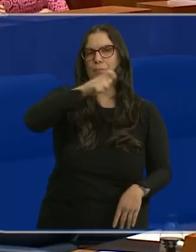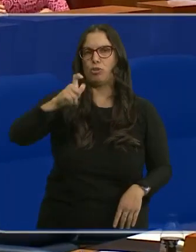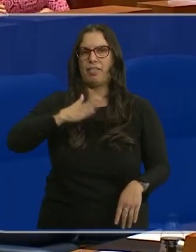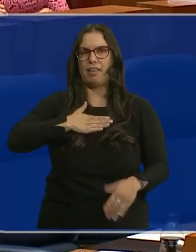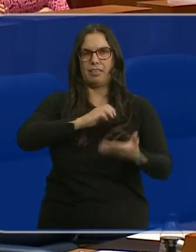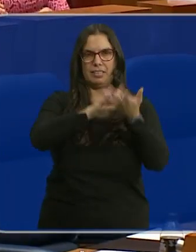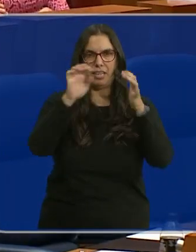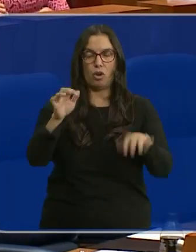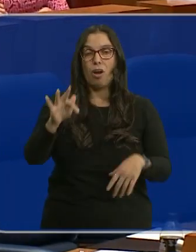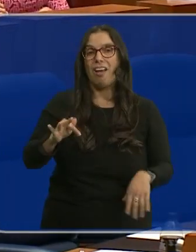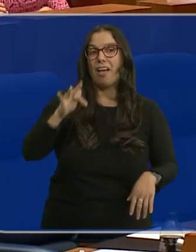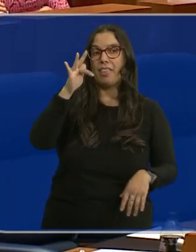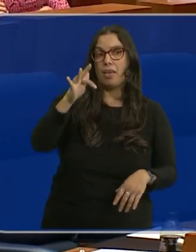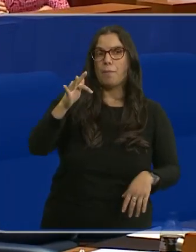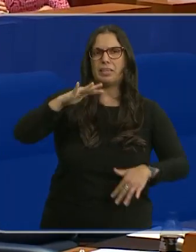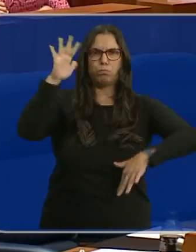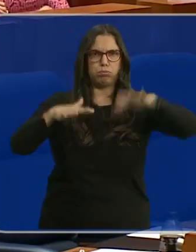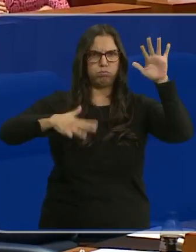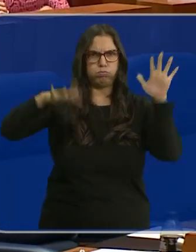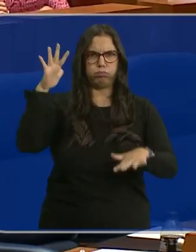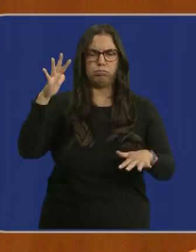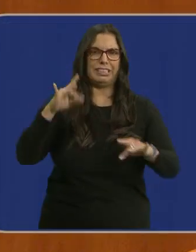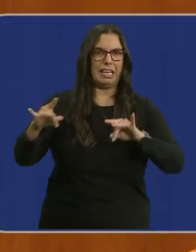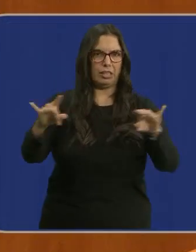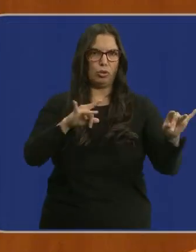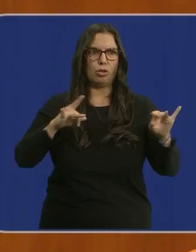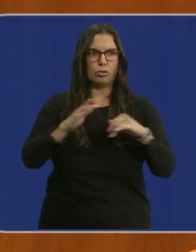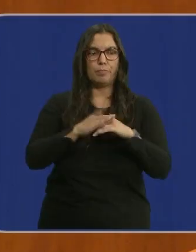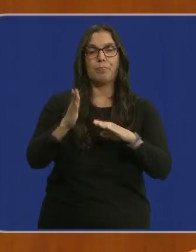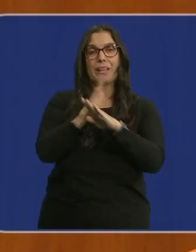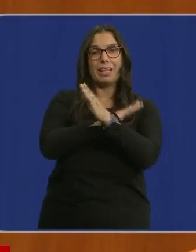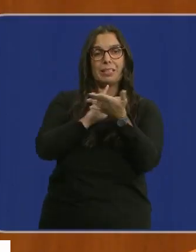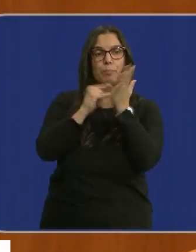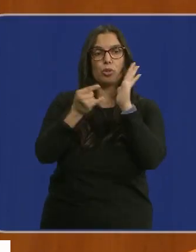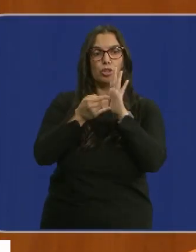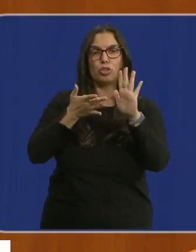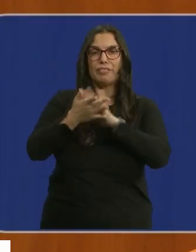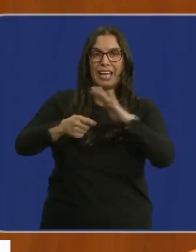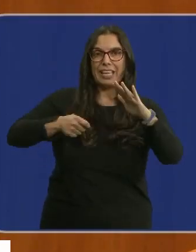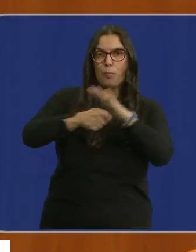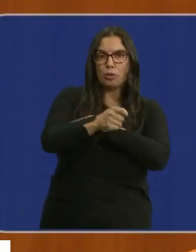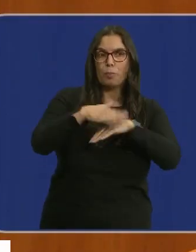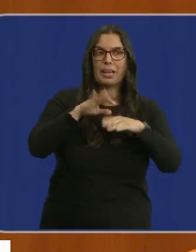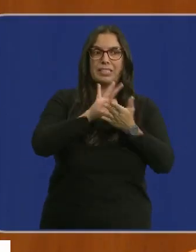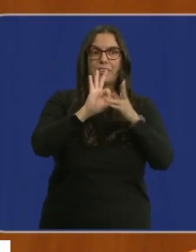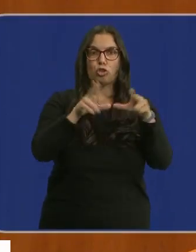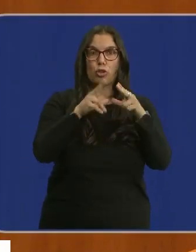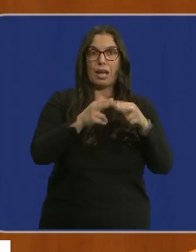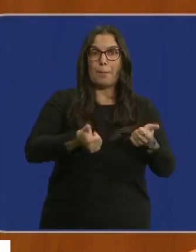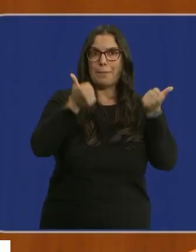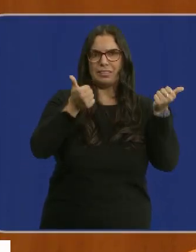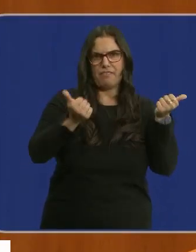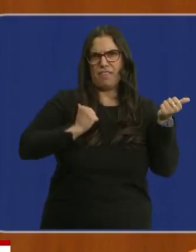de Castilla y León, además de fomentar la desigualdad entre territorios. Este anteproyecto no implica más inversión en servicios sociales. Esto